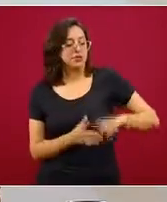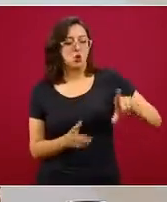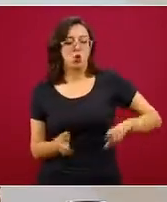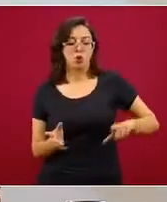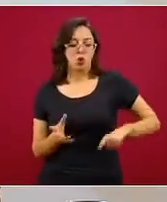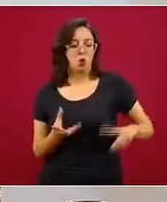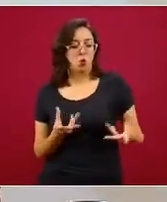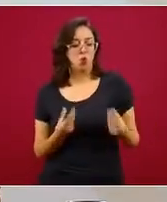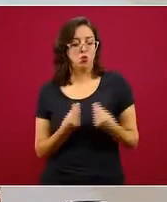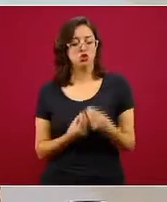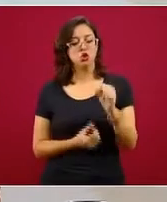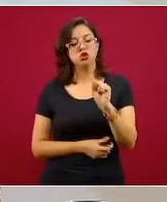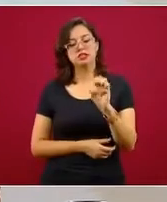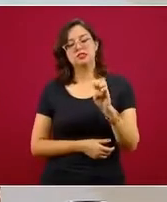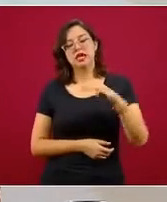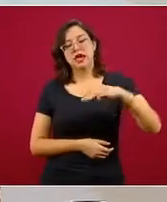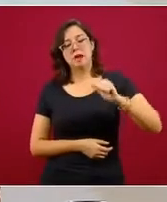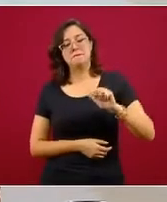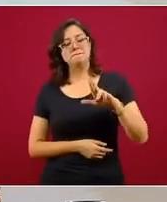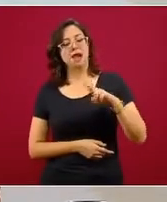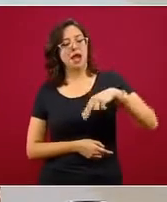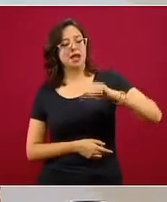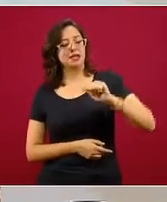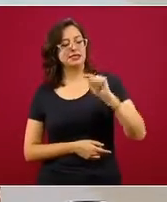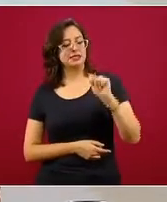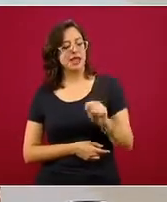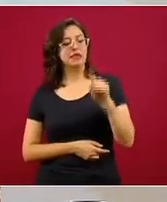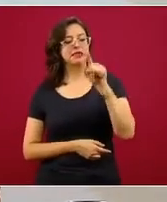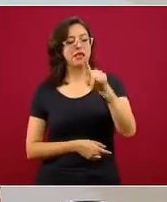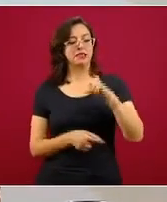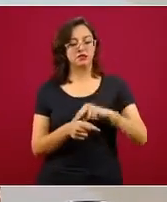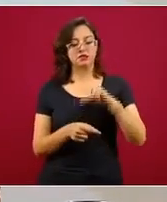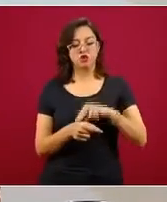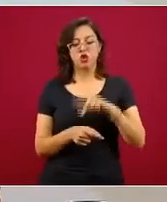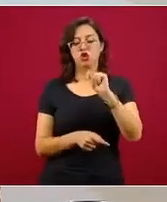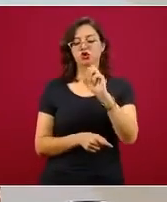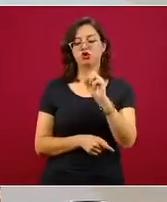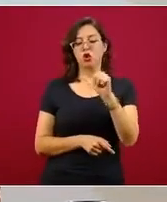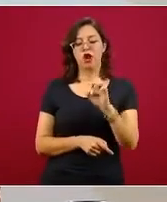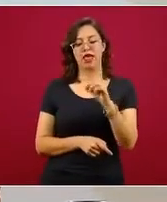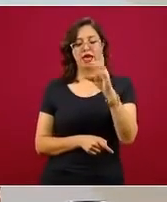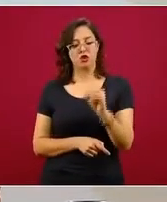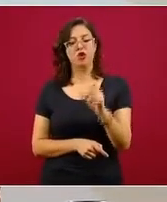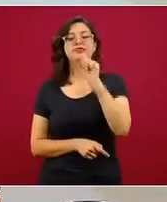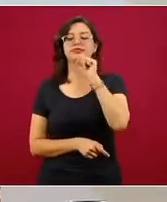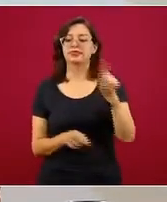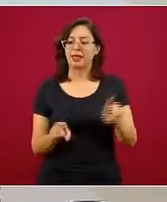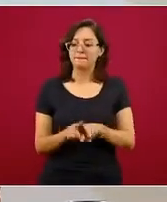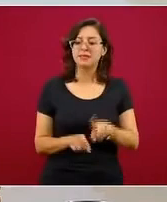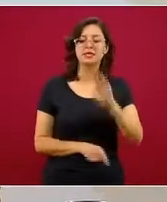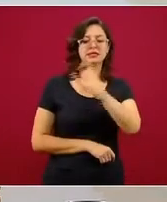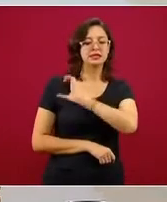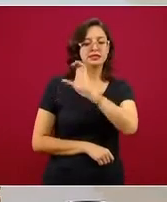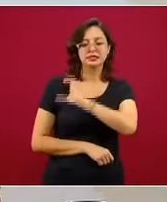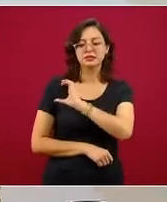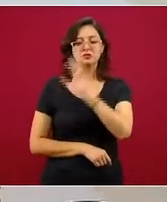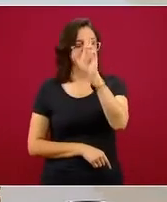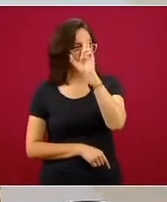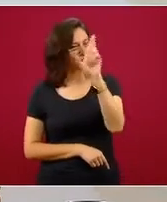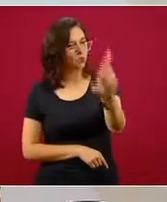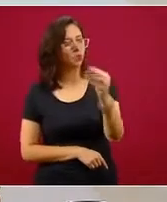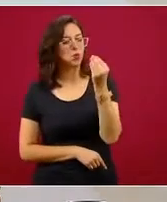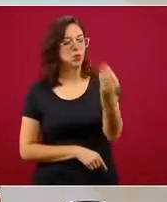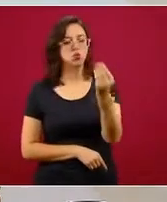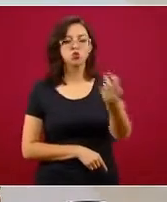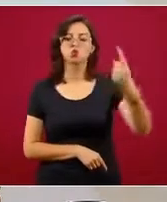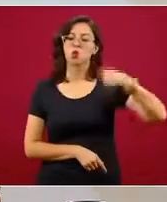con la Secretaría de Medio Ambiente. Cuando llegó el doctor Víctor Manuel Toledo, a quien también queremos y respetamos mucho,